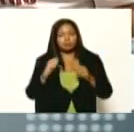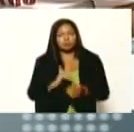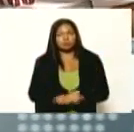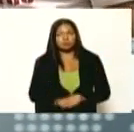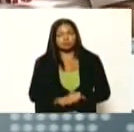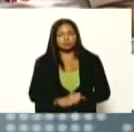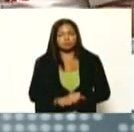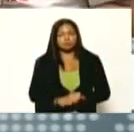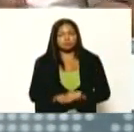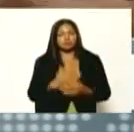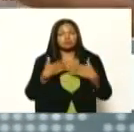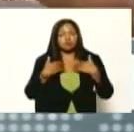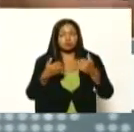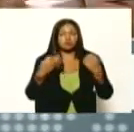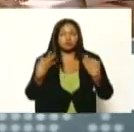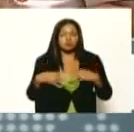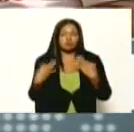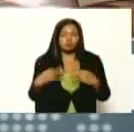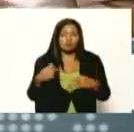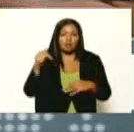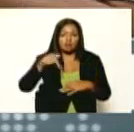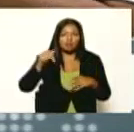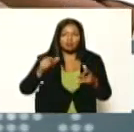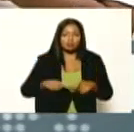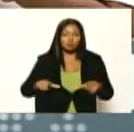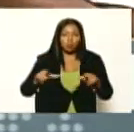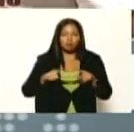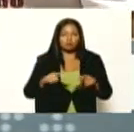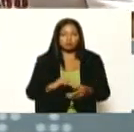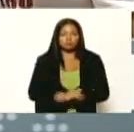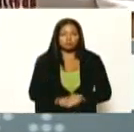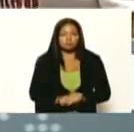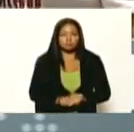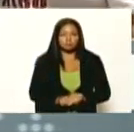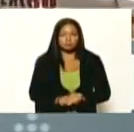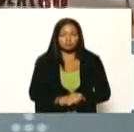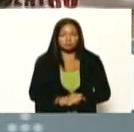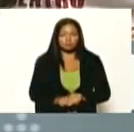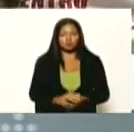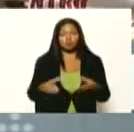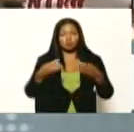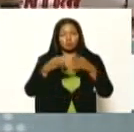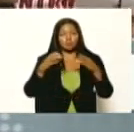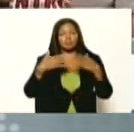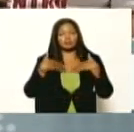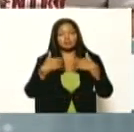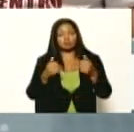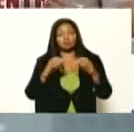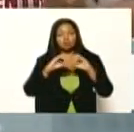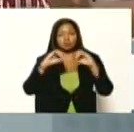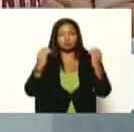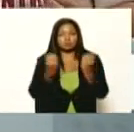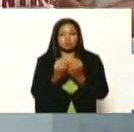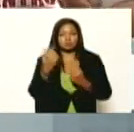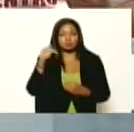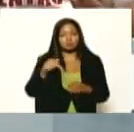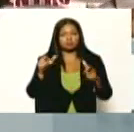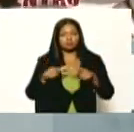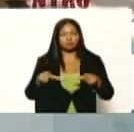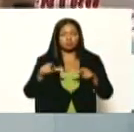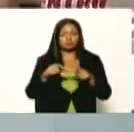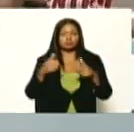salud natural. Entonces, acá, en los comités de salud y las organizaciones de acá están